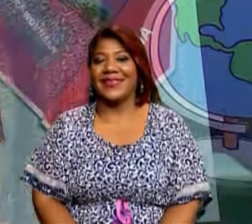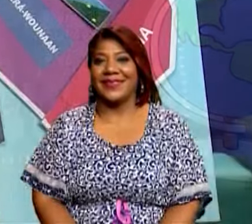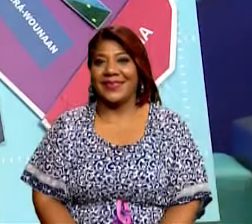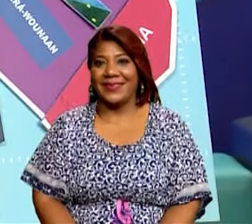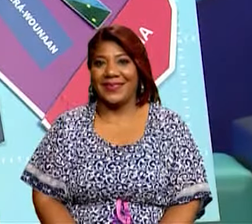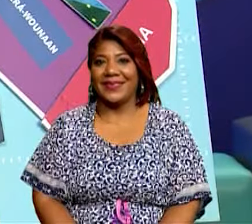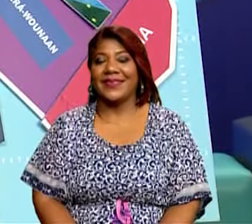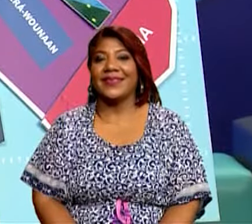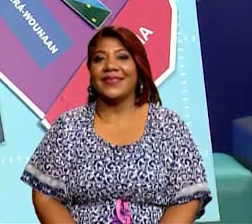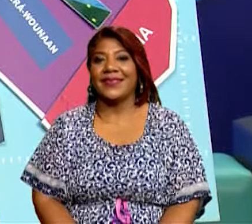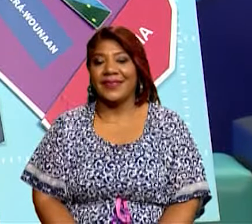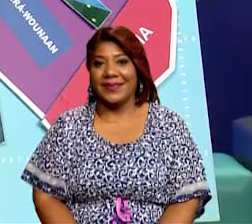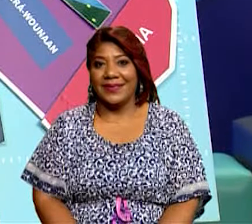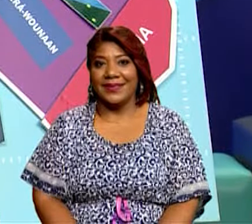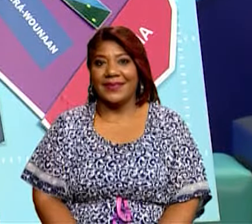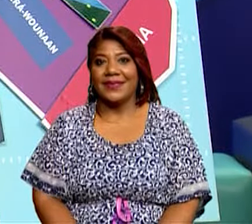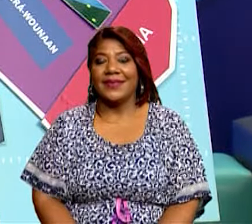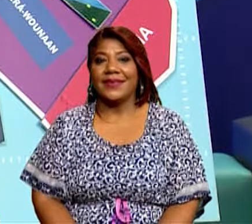clase.